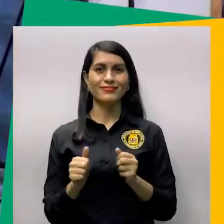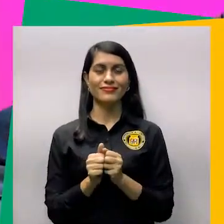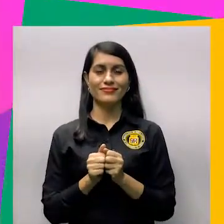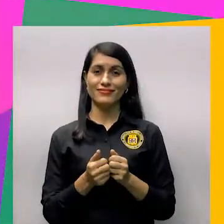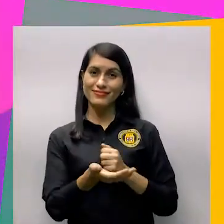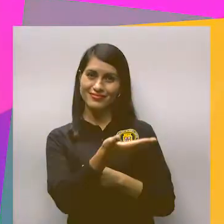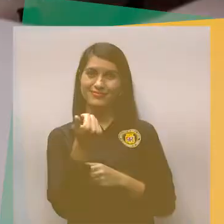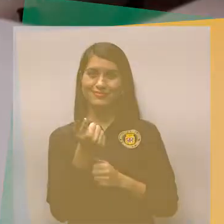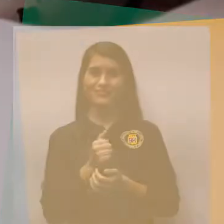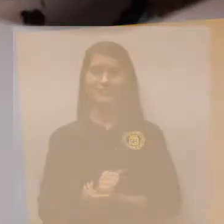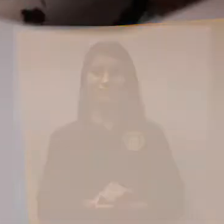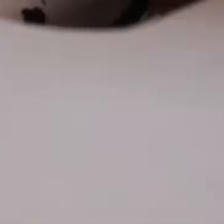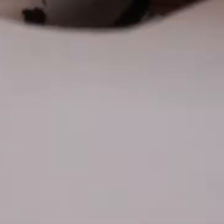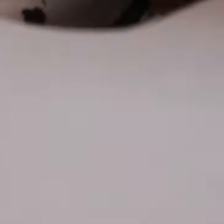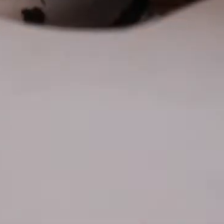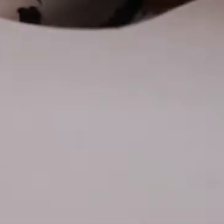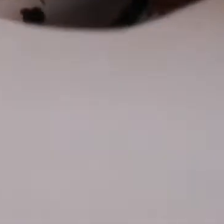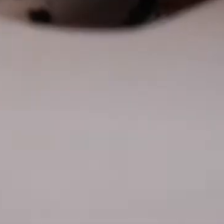acompáñanos.